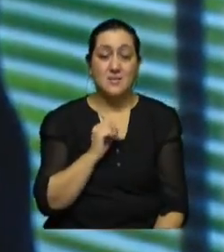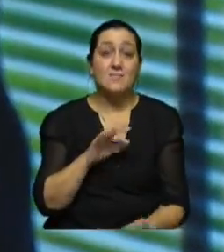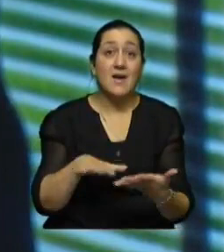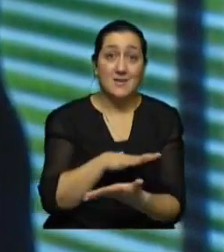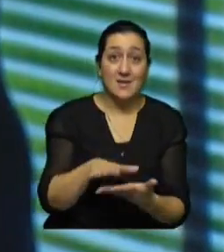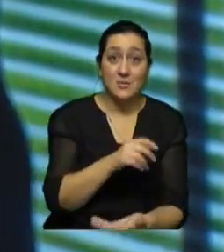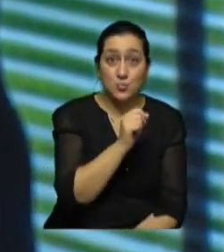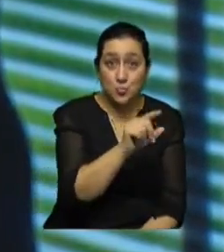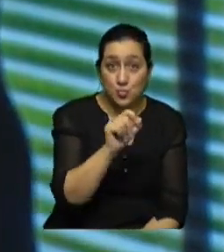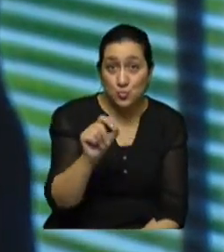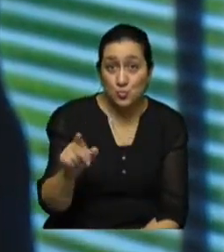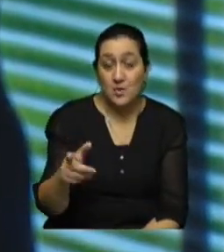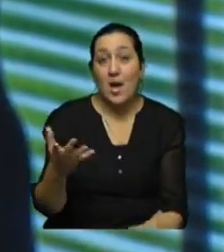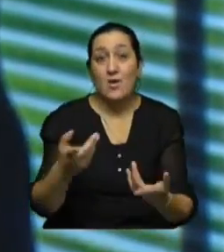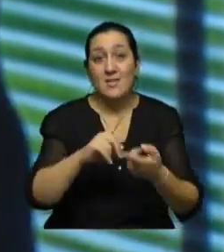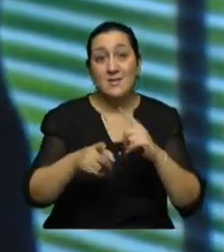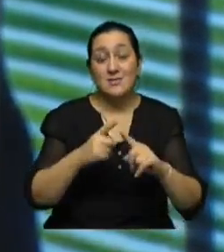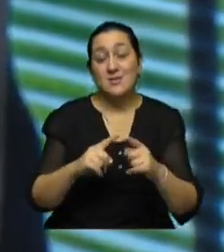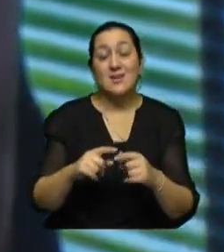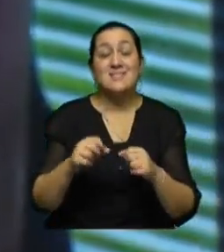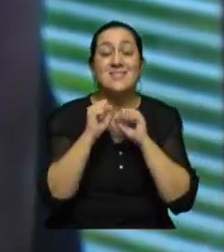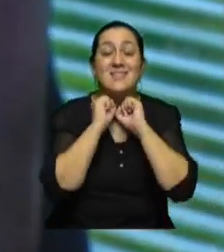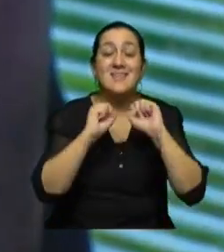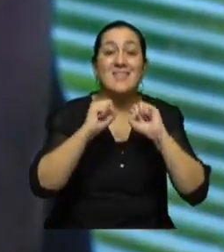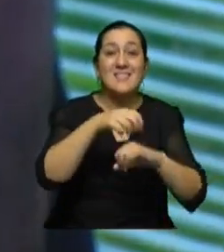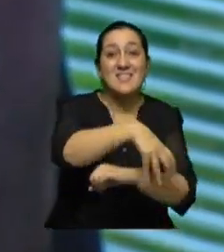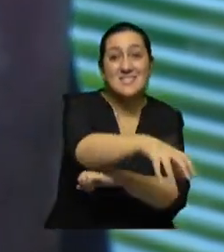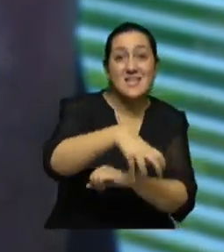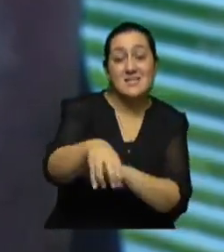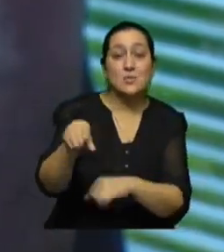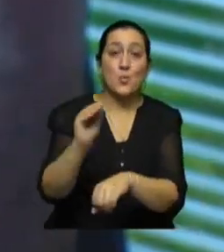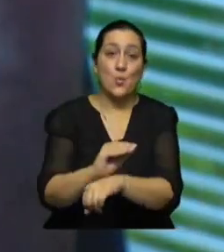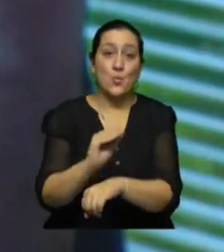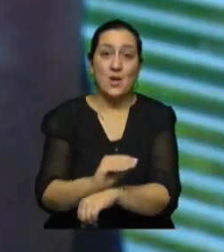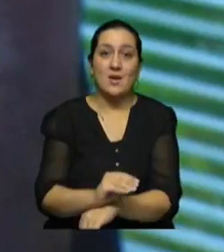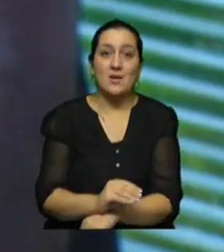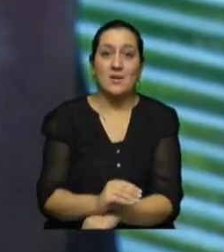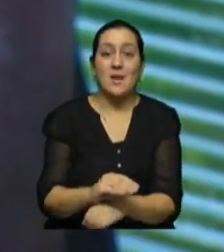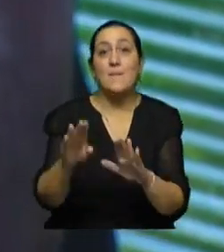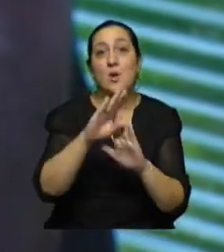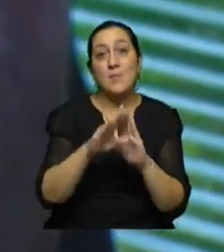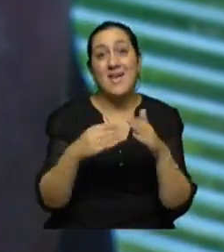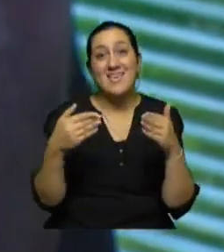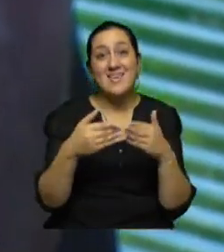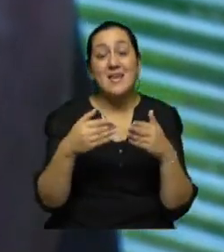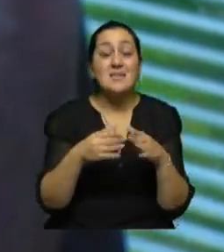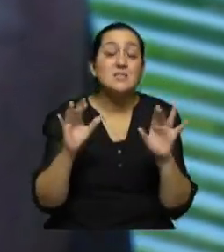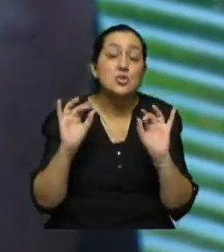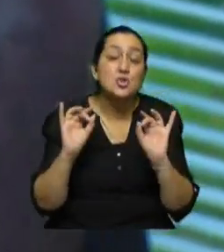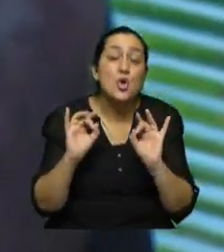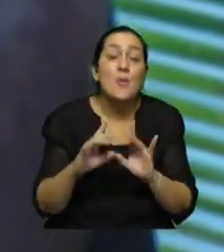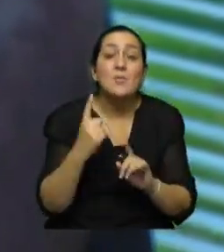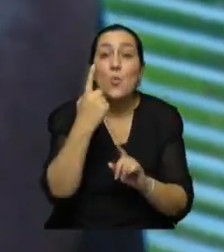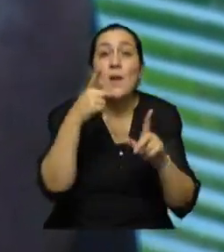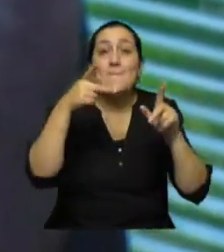con lo que hoy es la Secretaría de Descentralización Cultural, donde Esquinas solo es una